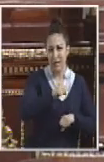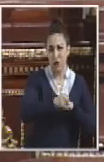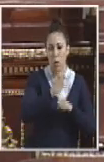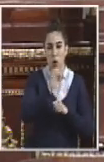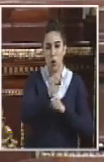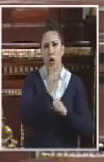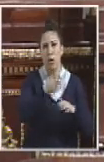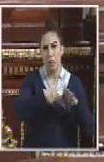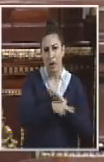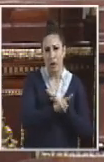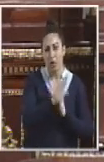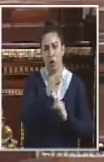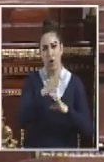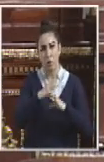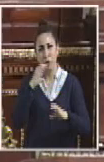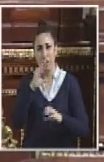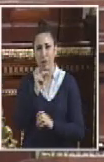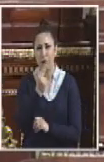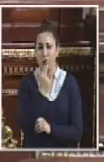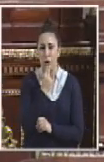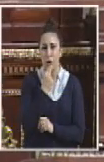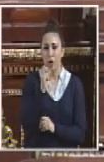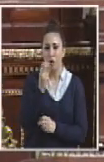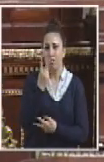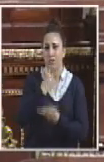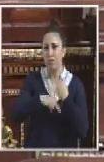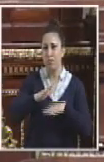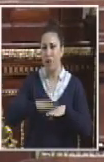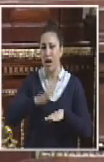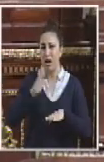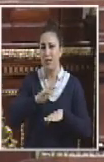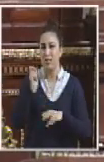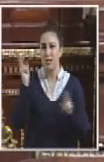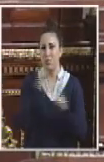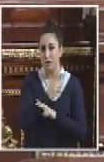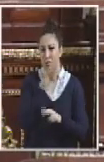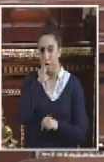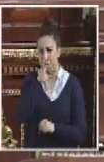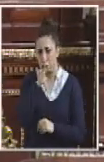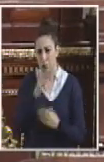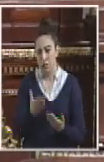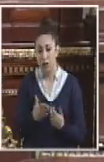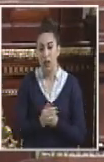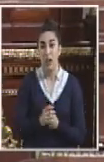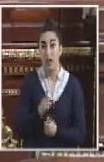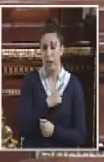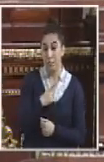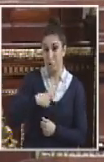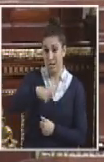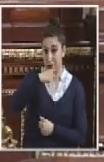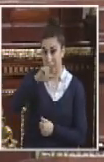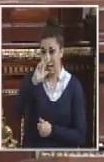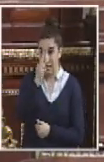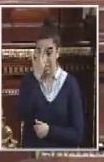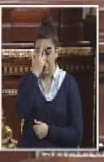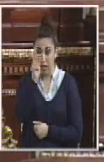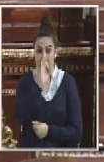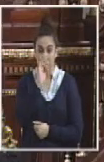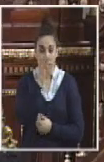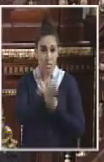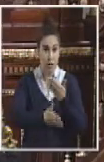no contaminantes. También recordar, por ejemplo, las cifras de que para ir a estudiar